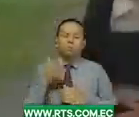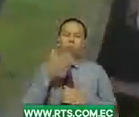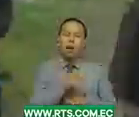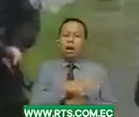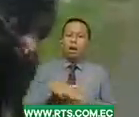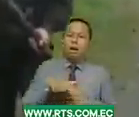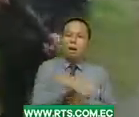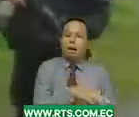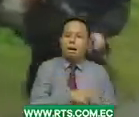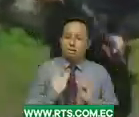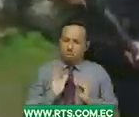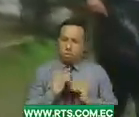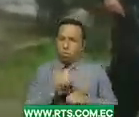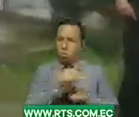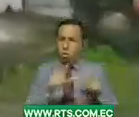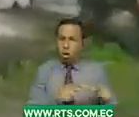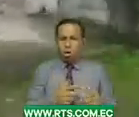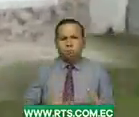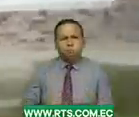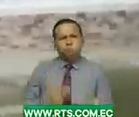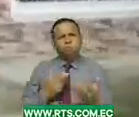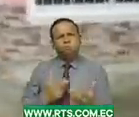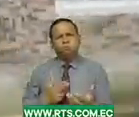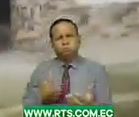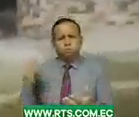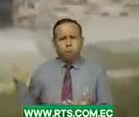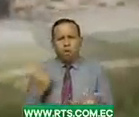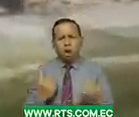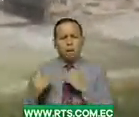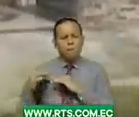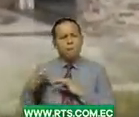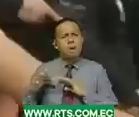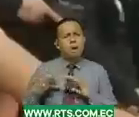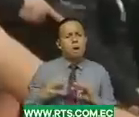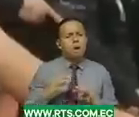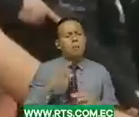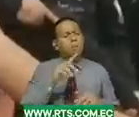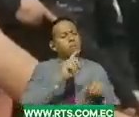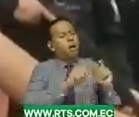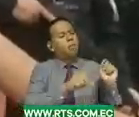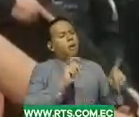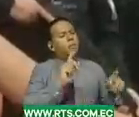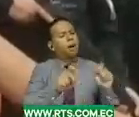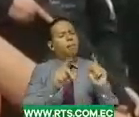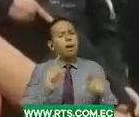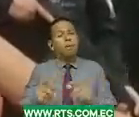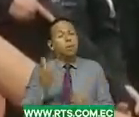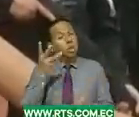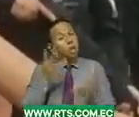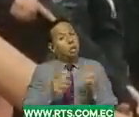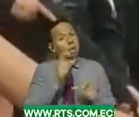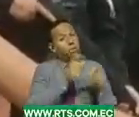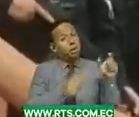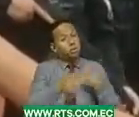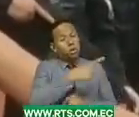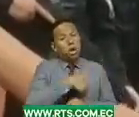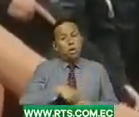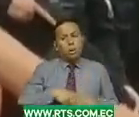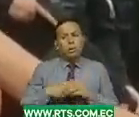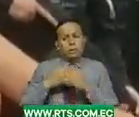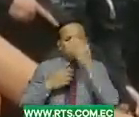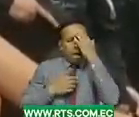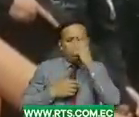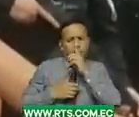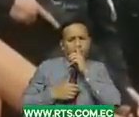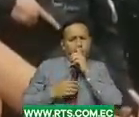50 casas, llegaron fuertemente armados. Alguien debía saber algo. Hay muchas personas que pueden conocer, pero por el miedo, por el temor, no